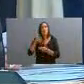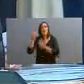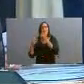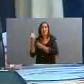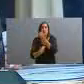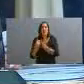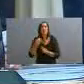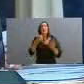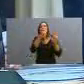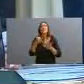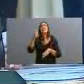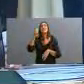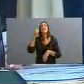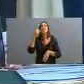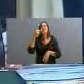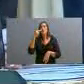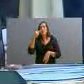6.800 efectivos más,